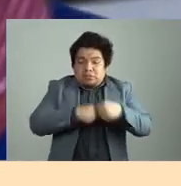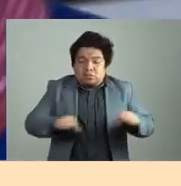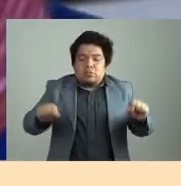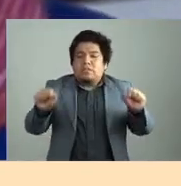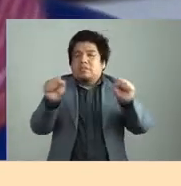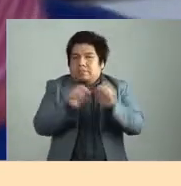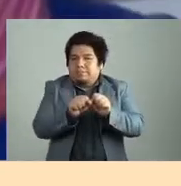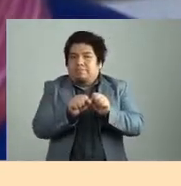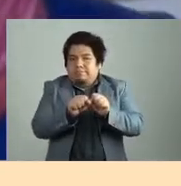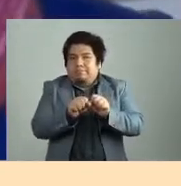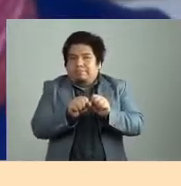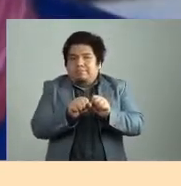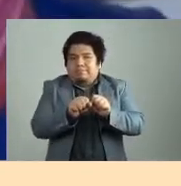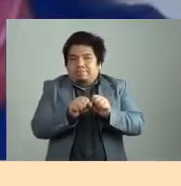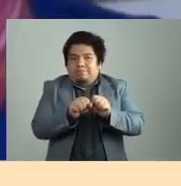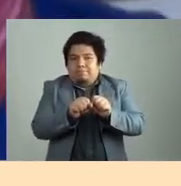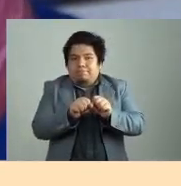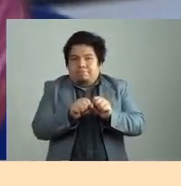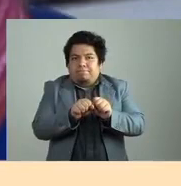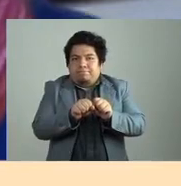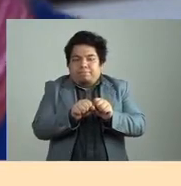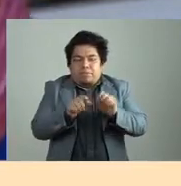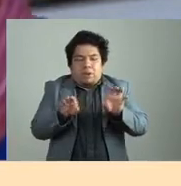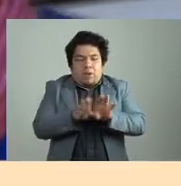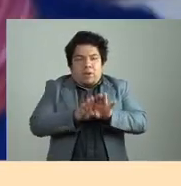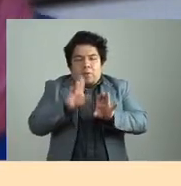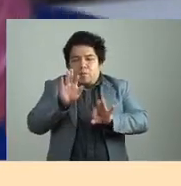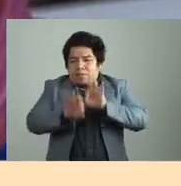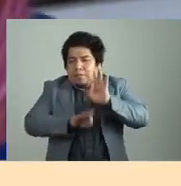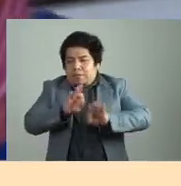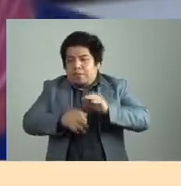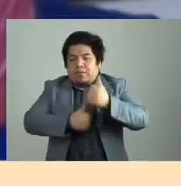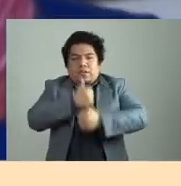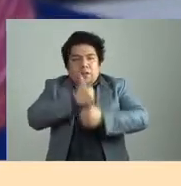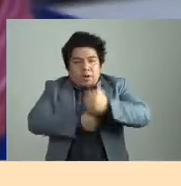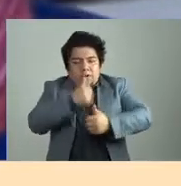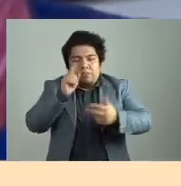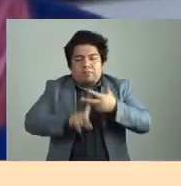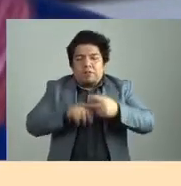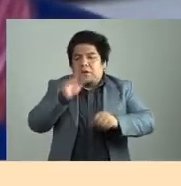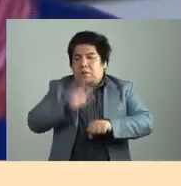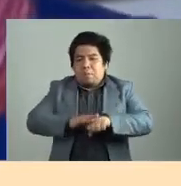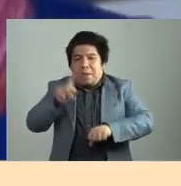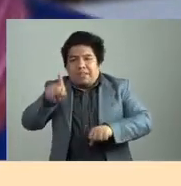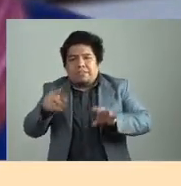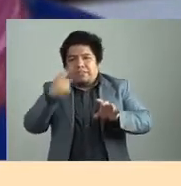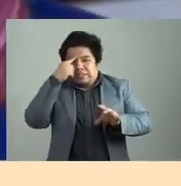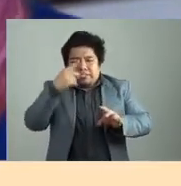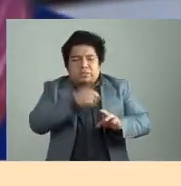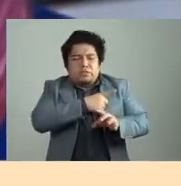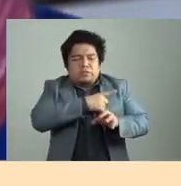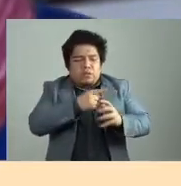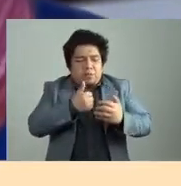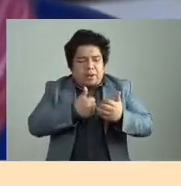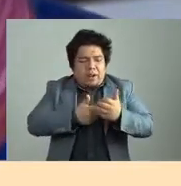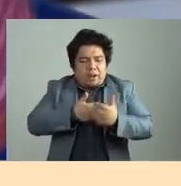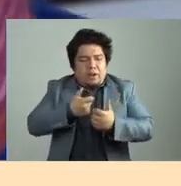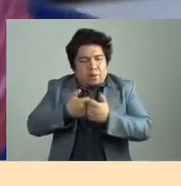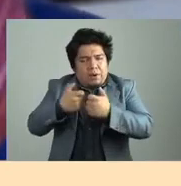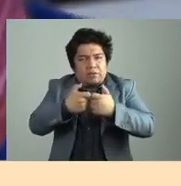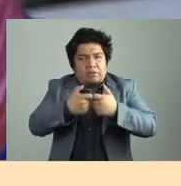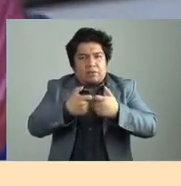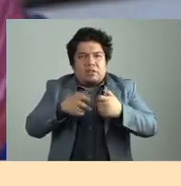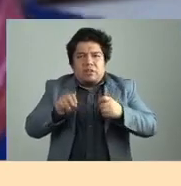no sólo de la competitividad la competencia más sobre la cooperación no la